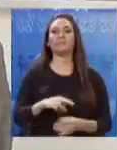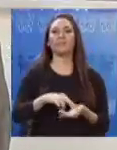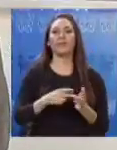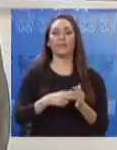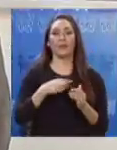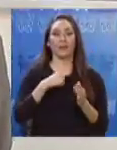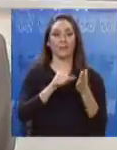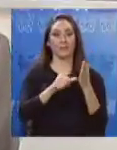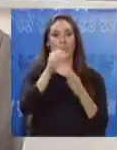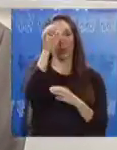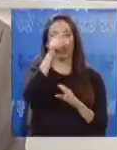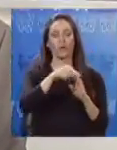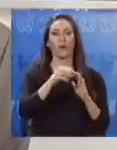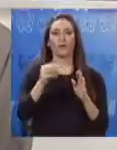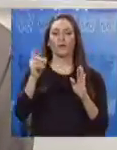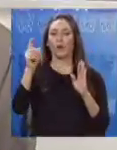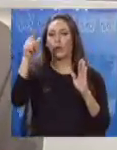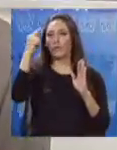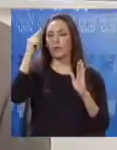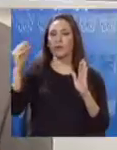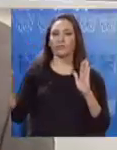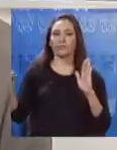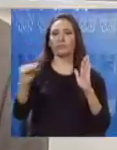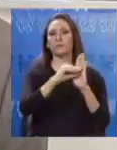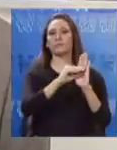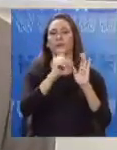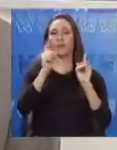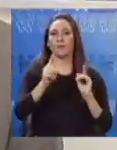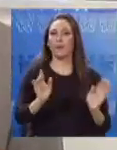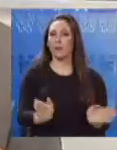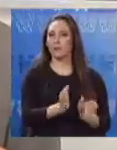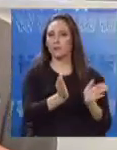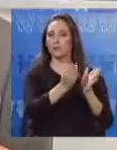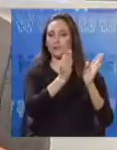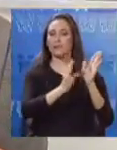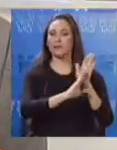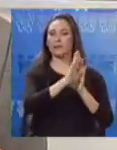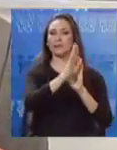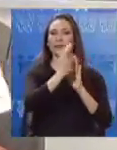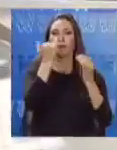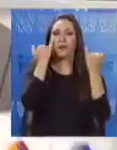institucionaliza una manera en que el Estado tiene para fomentar el arte y la creatividad.